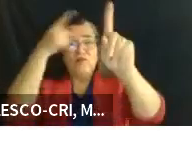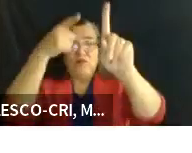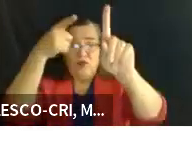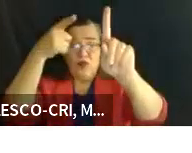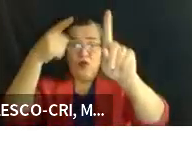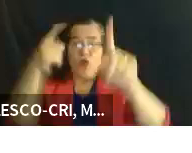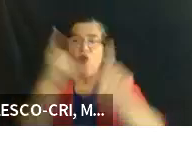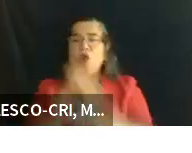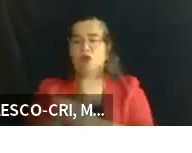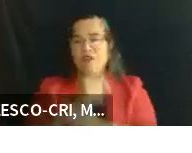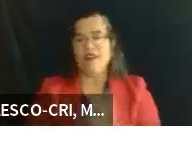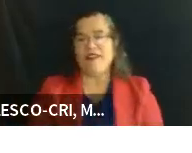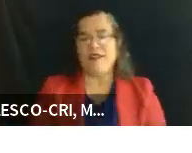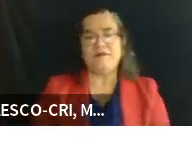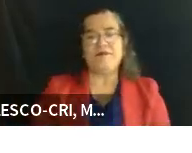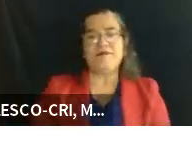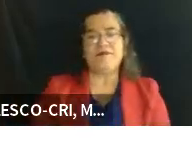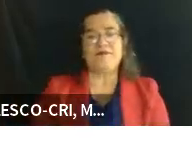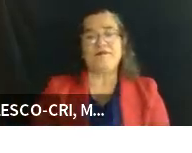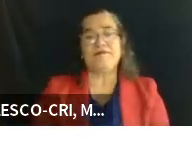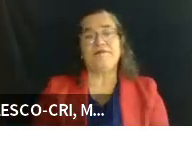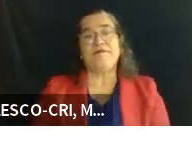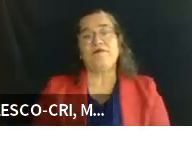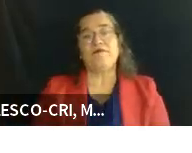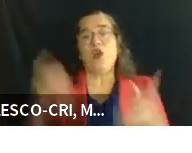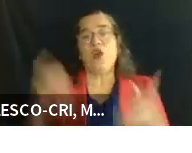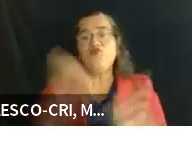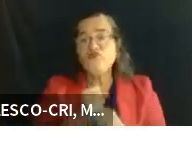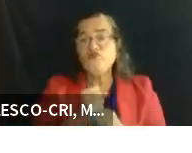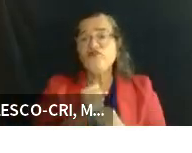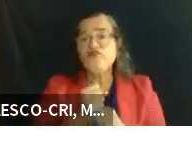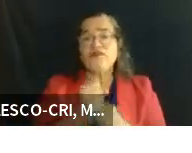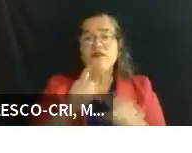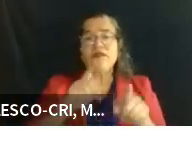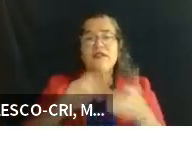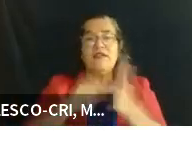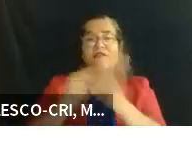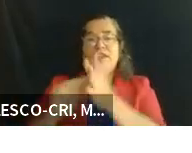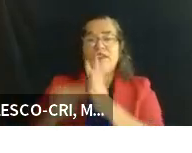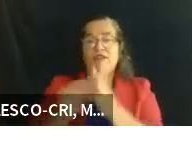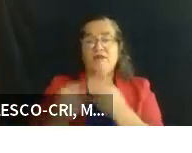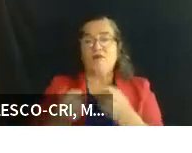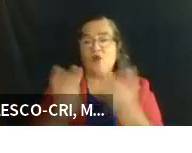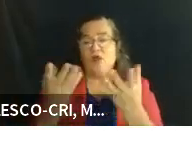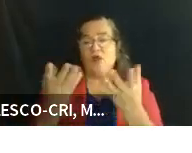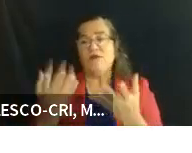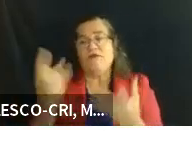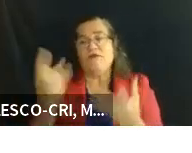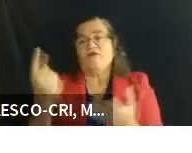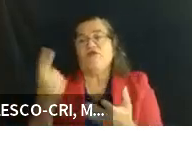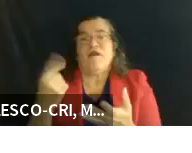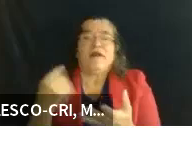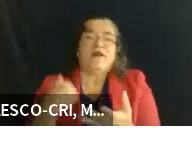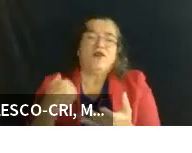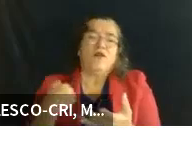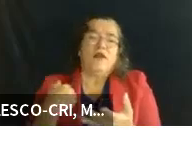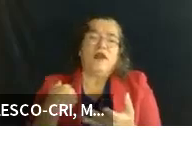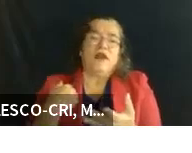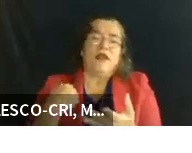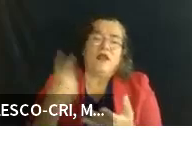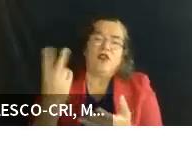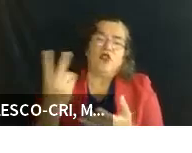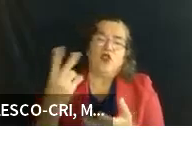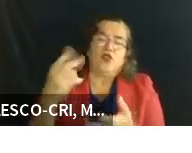correcta. Es así que si uno sintetizara las definiciones múltiples, porque solamente tomé la de dos autores, pero